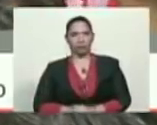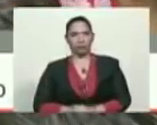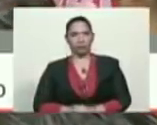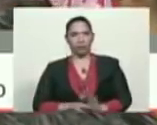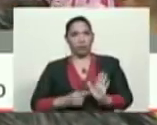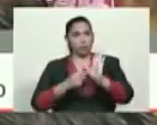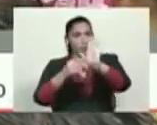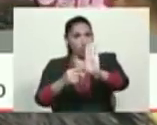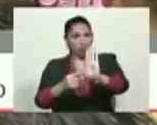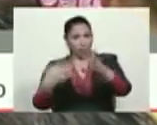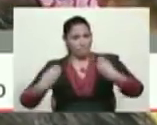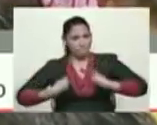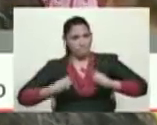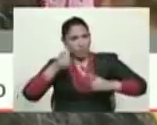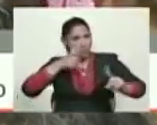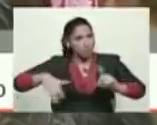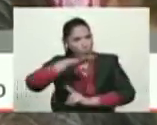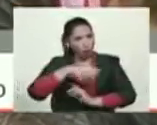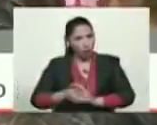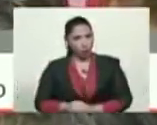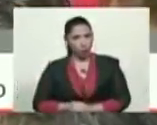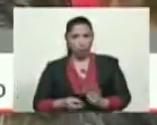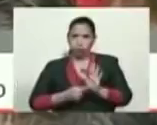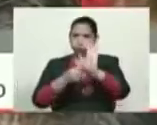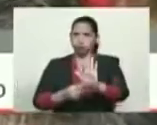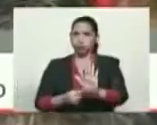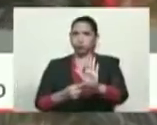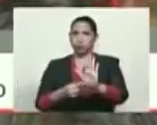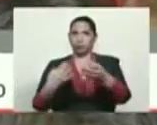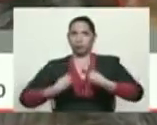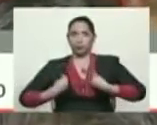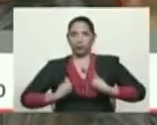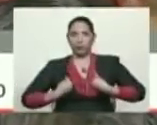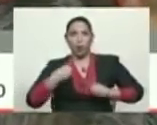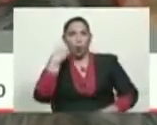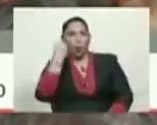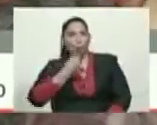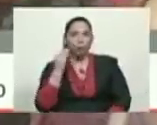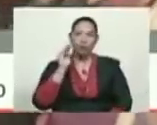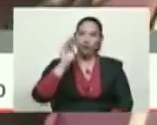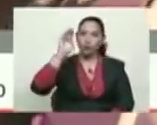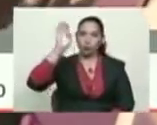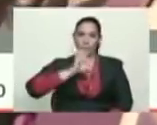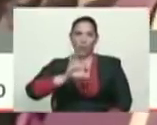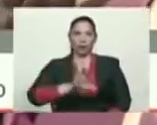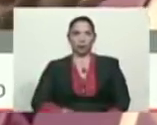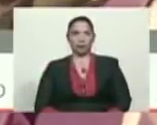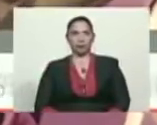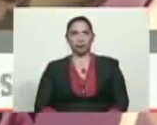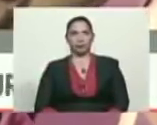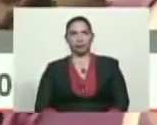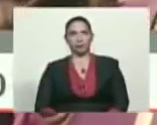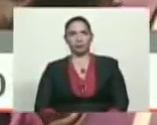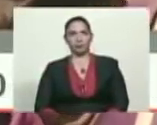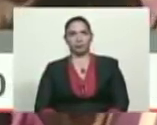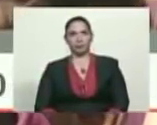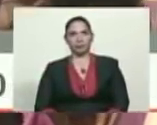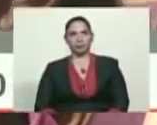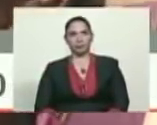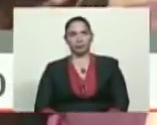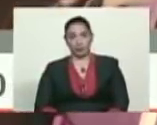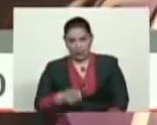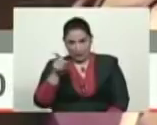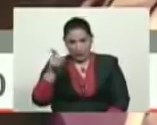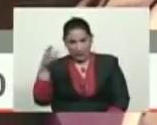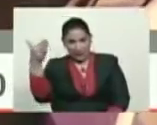Exponiendo la vida del pueblo, exponiendo la vida de los jóvenes, el futuro de la patria. Porque ellos